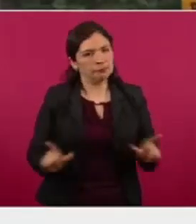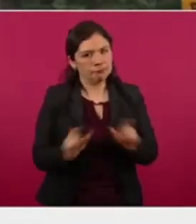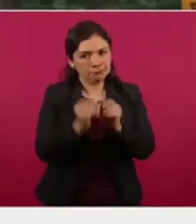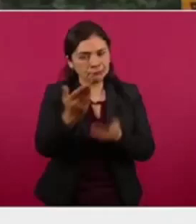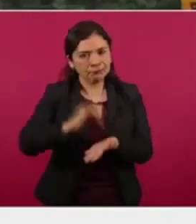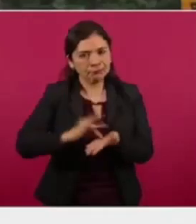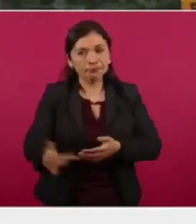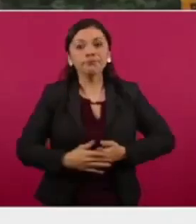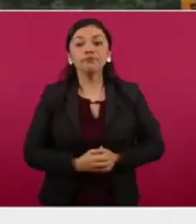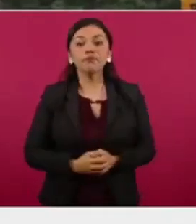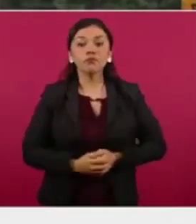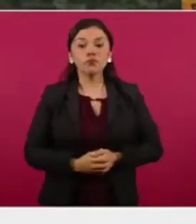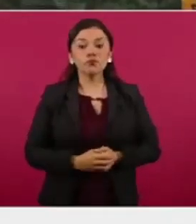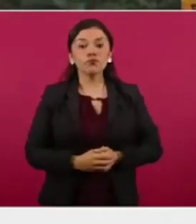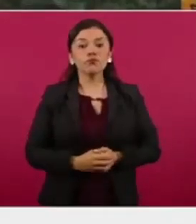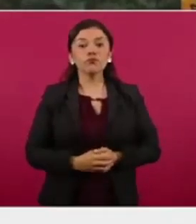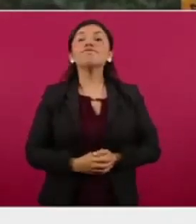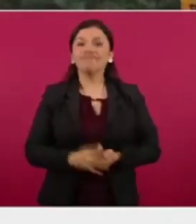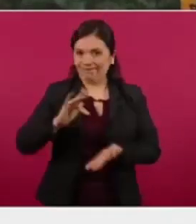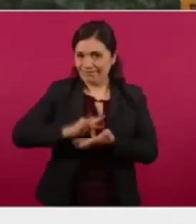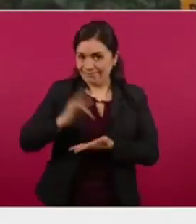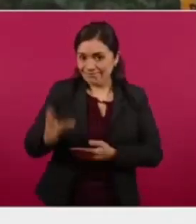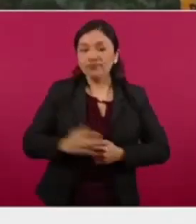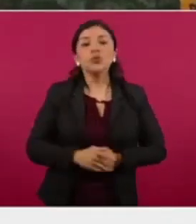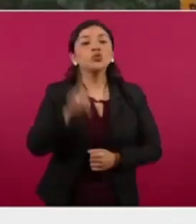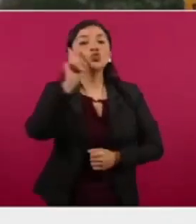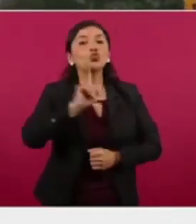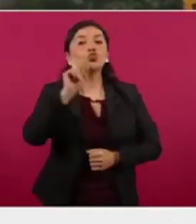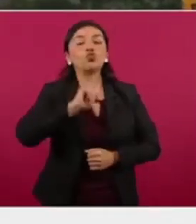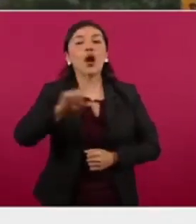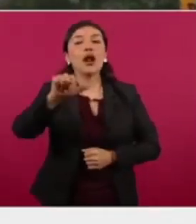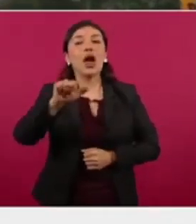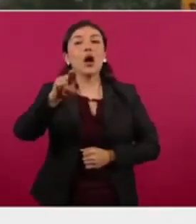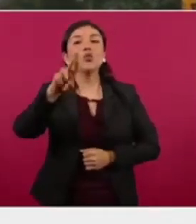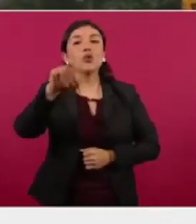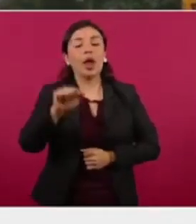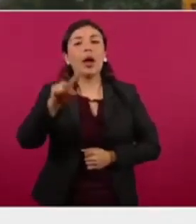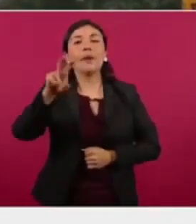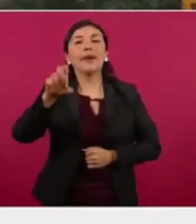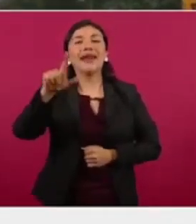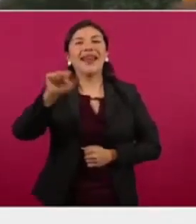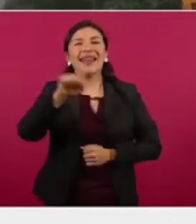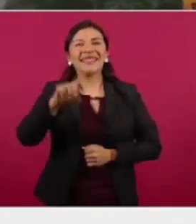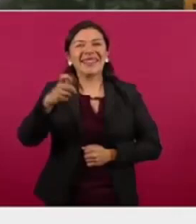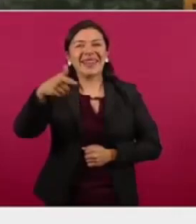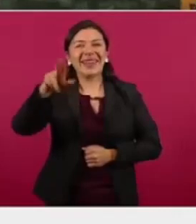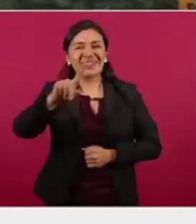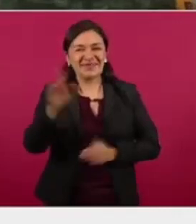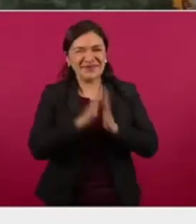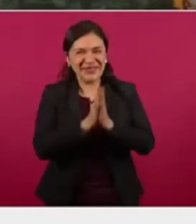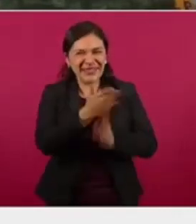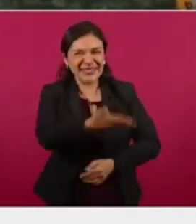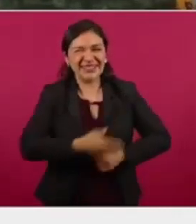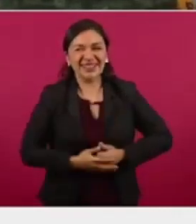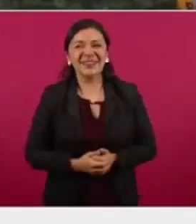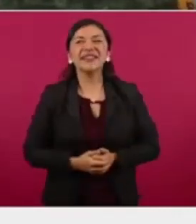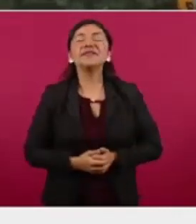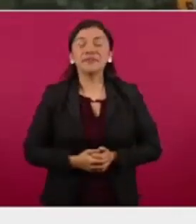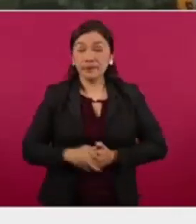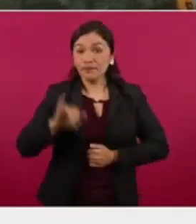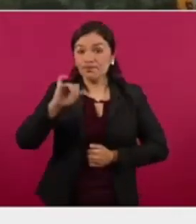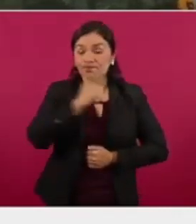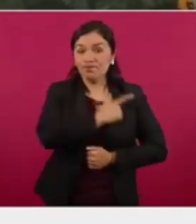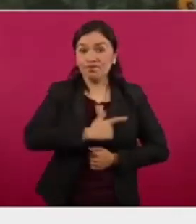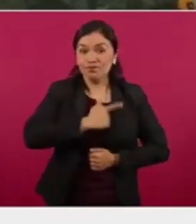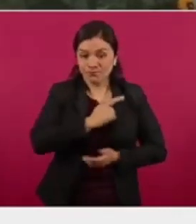Muchas gracias, general. Laura Velázquez. Sí. Sí,